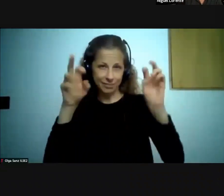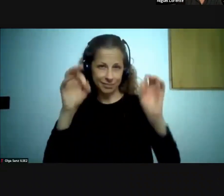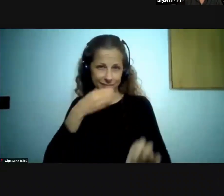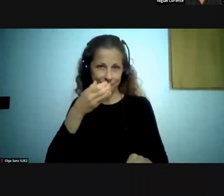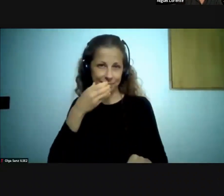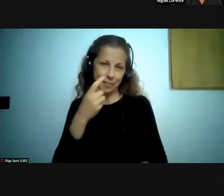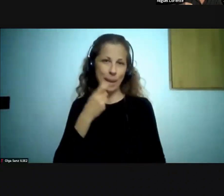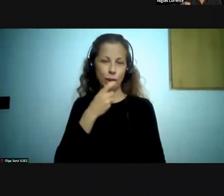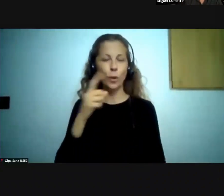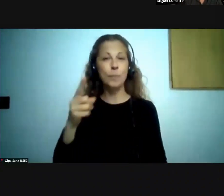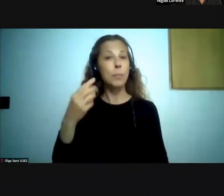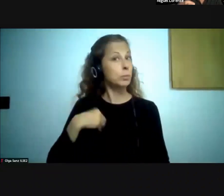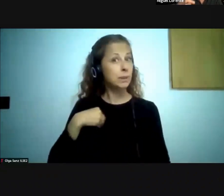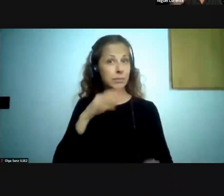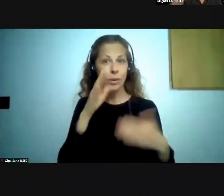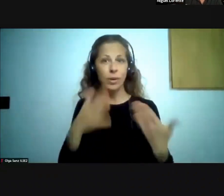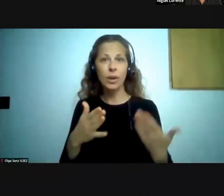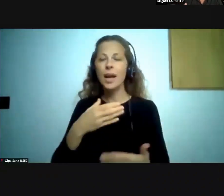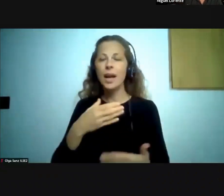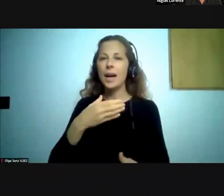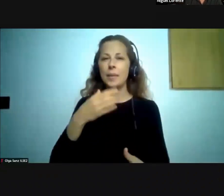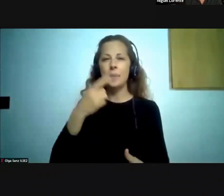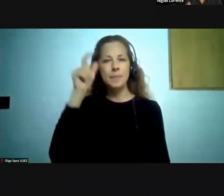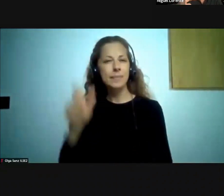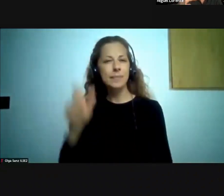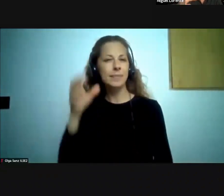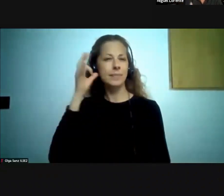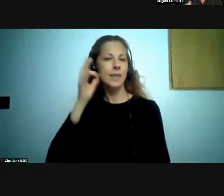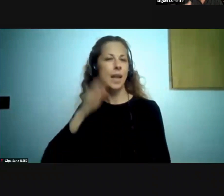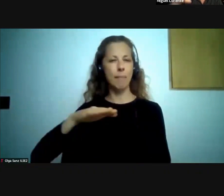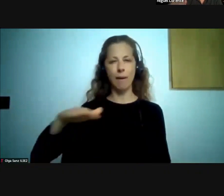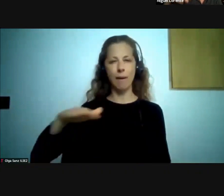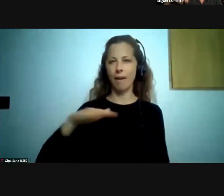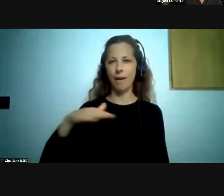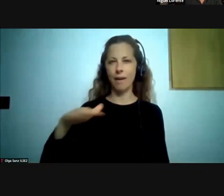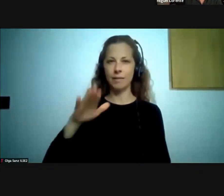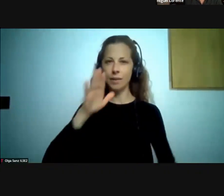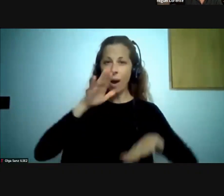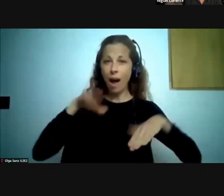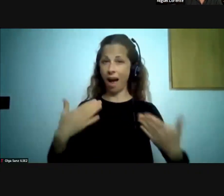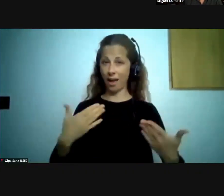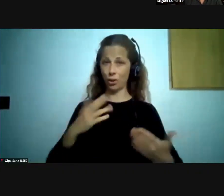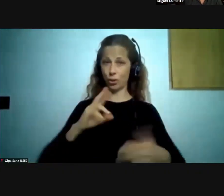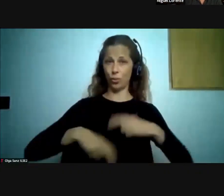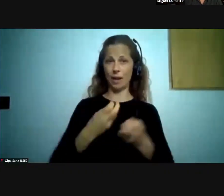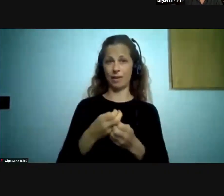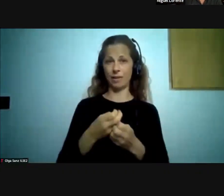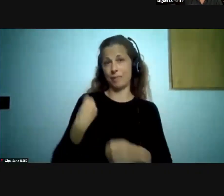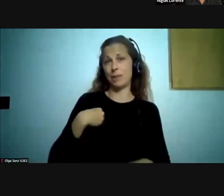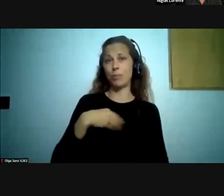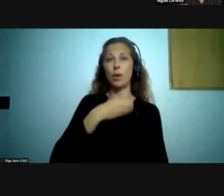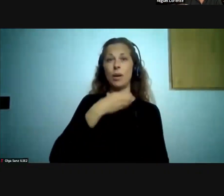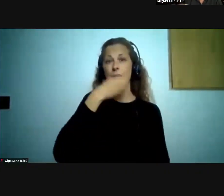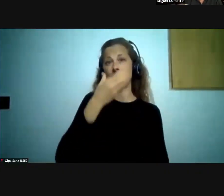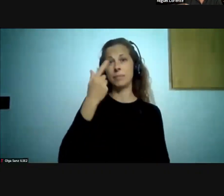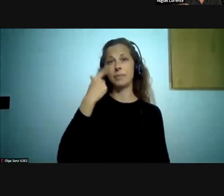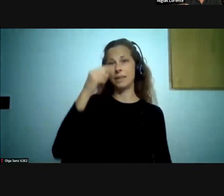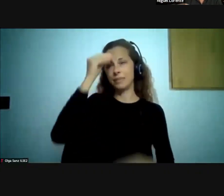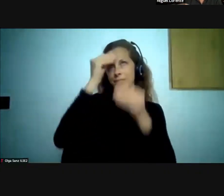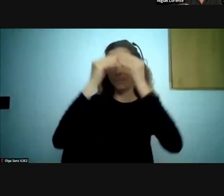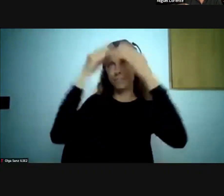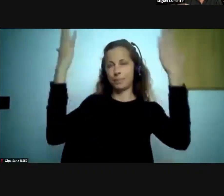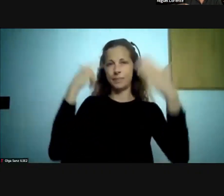mismo mito de la perversidad, de la maldad de las mujeres reactualizado. Ya no vale ese argumento de la perversidad sin abstracto, que se